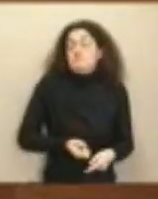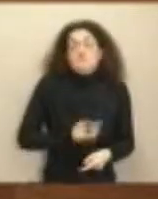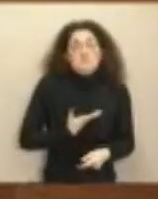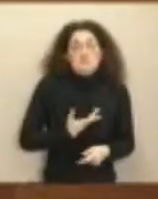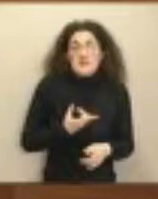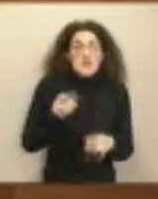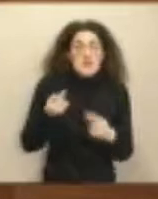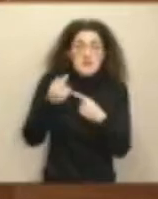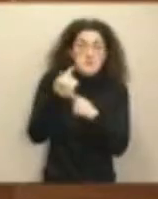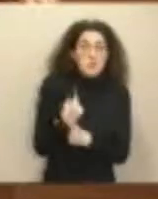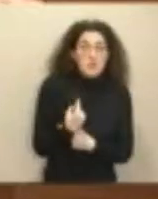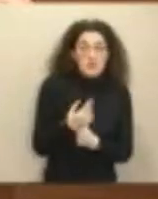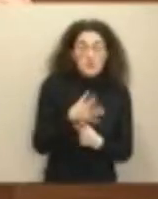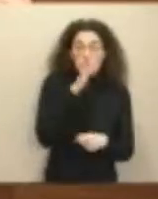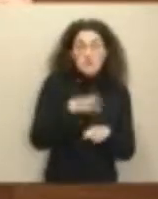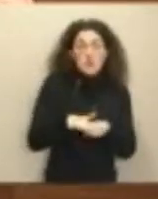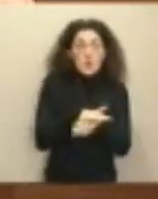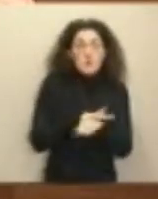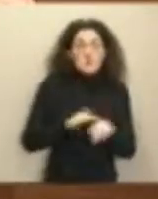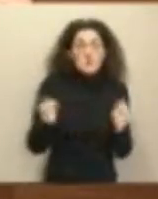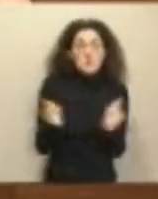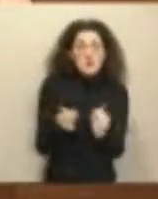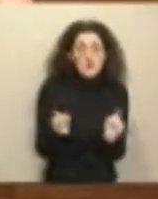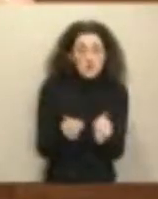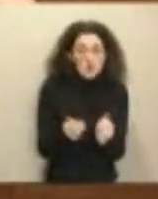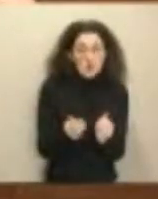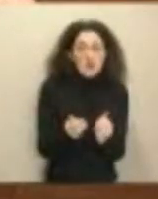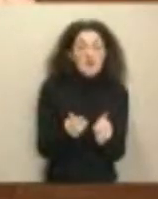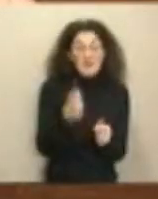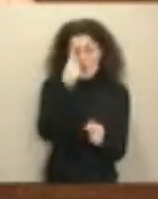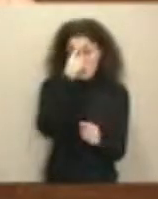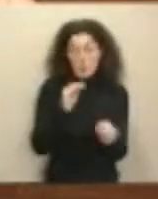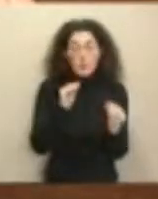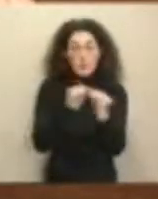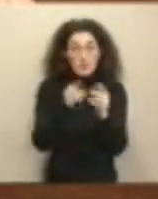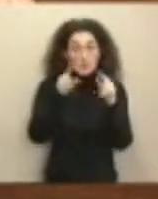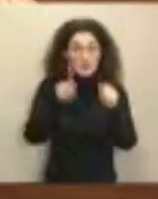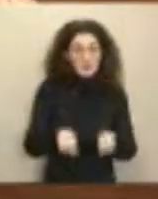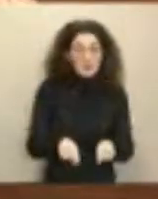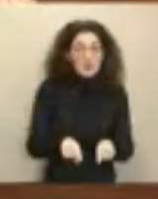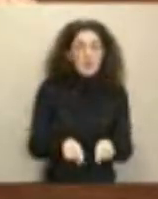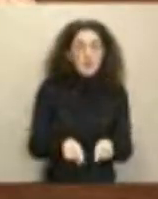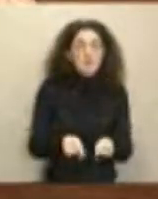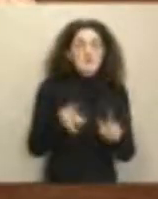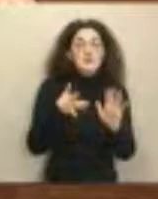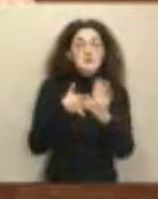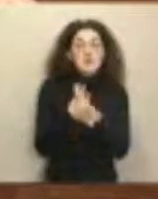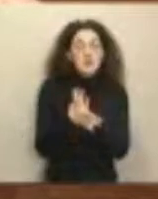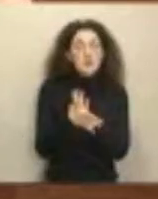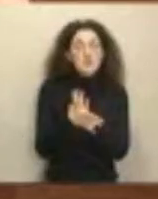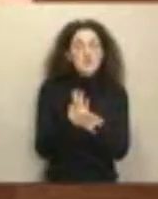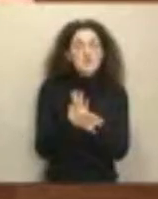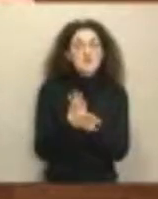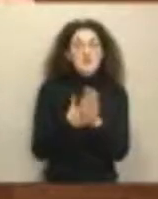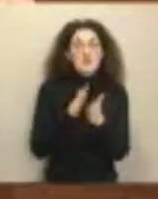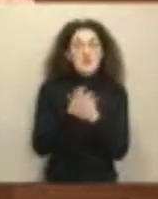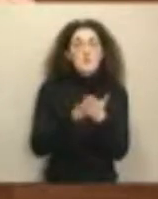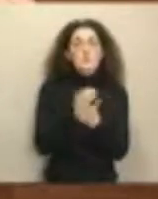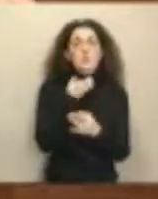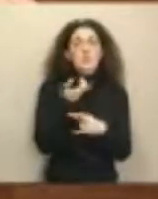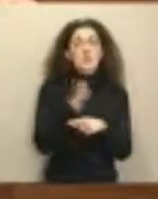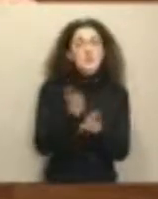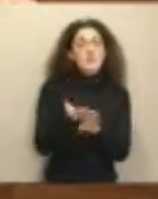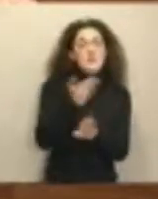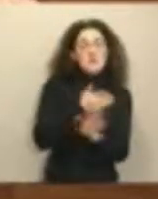Por tanto, gobierno en minoría. Y coincido también con descripciones que han hecho portavoces